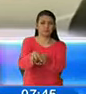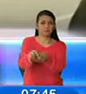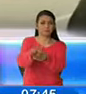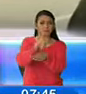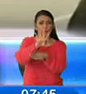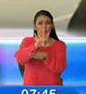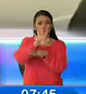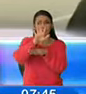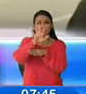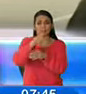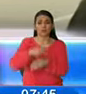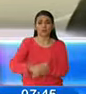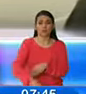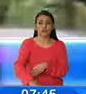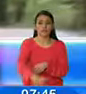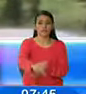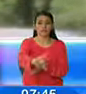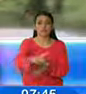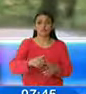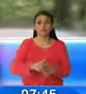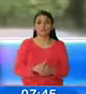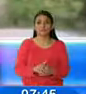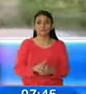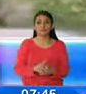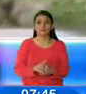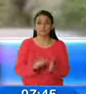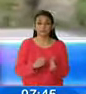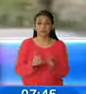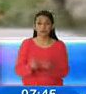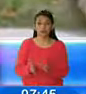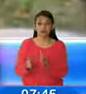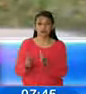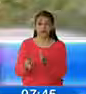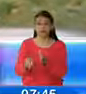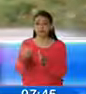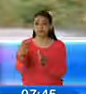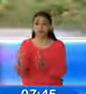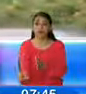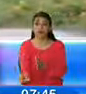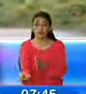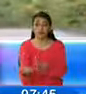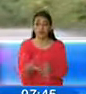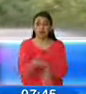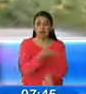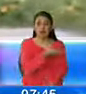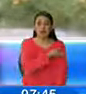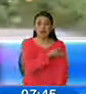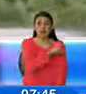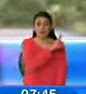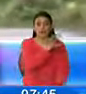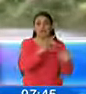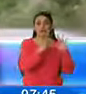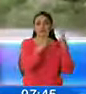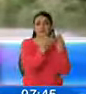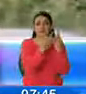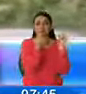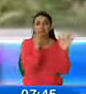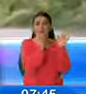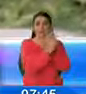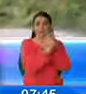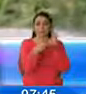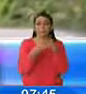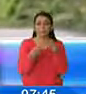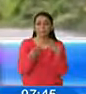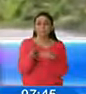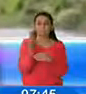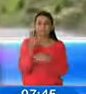unos 4 o 5 kilómetros, que es bastante. Al parecer, el cadáver del hombre encontrado habría sido reportado como desaparecido por sus familiares el